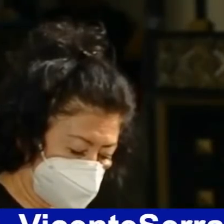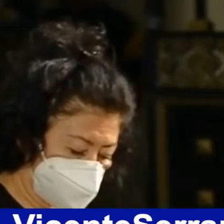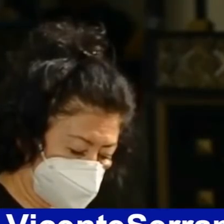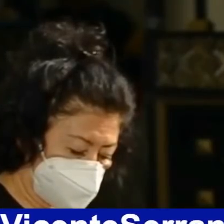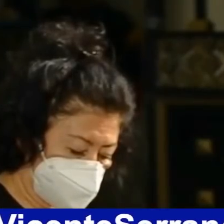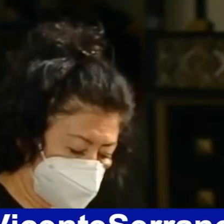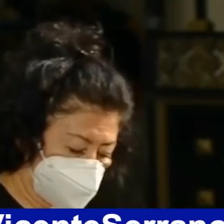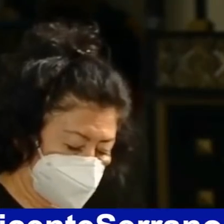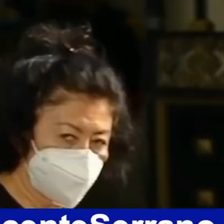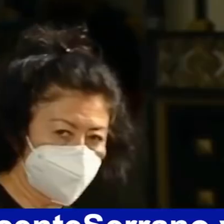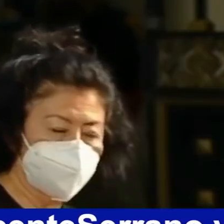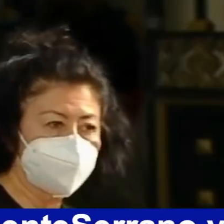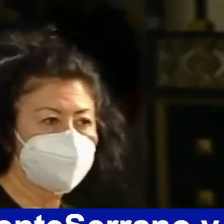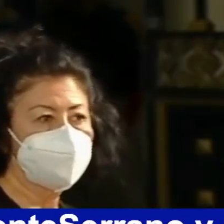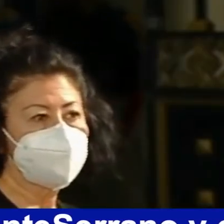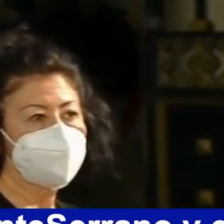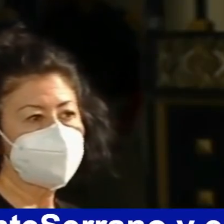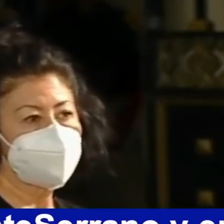se empezó a hacer